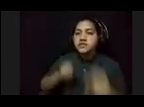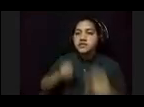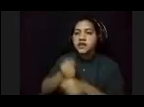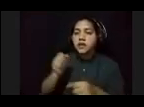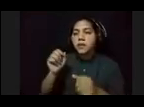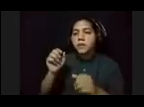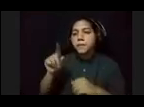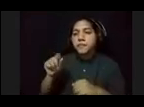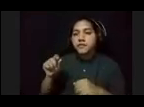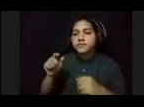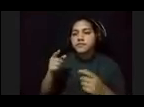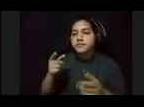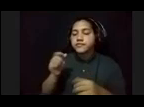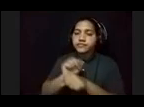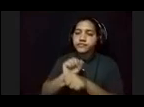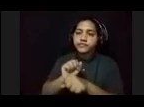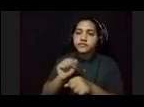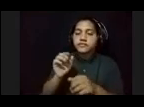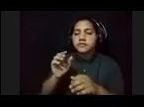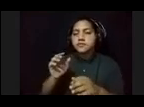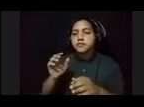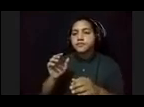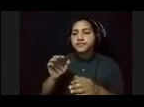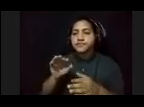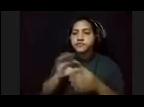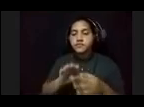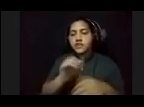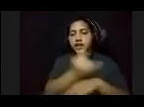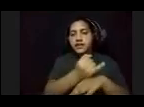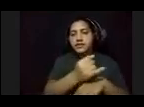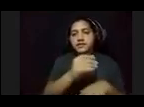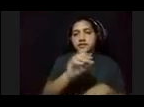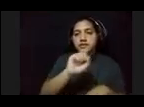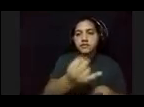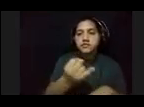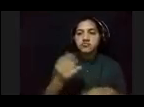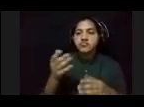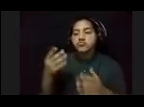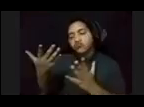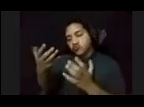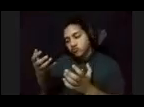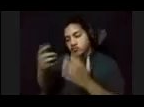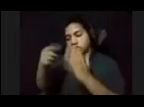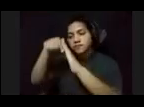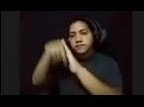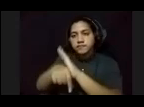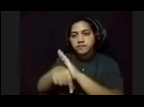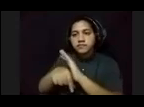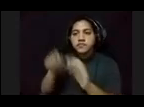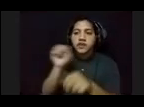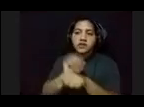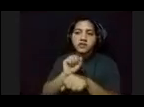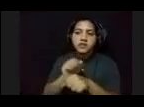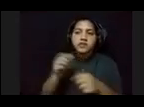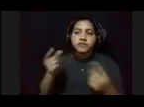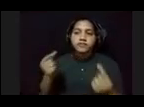la dinámica laboral de la isleta de San Juan, decidí profundizar específicamente en los oficios que realizaban